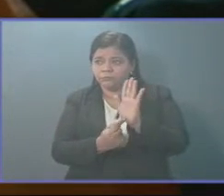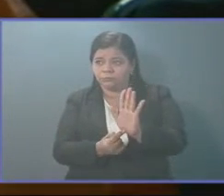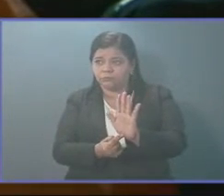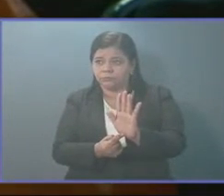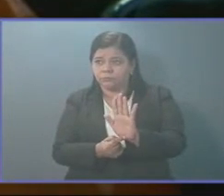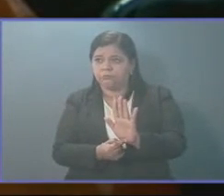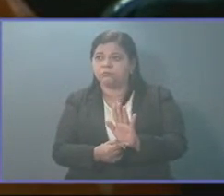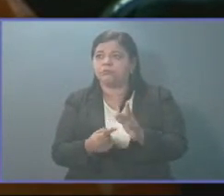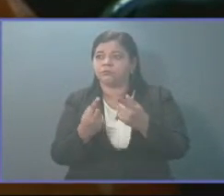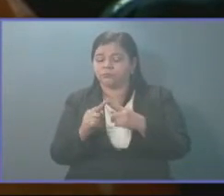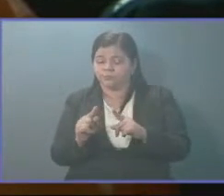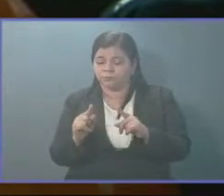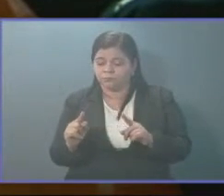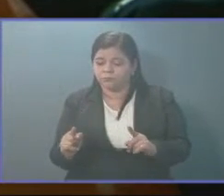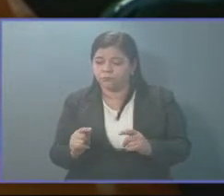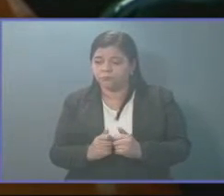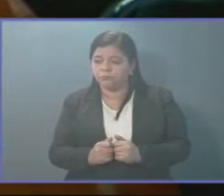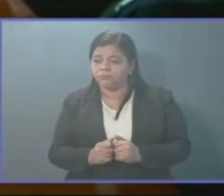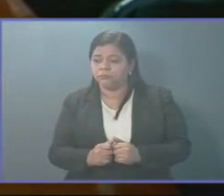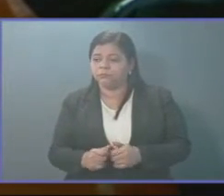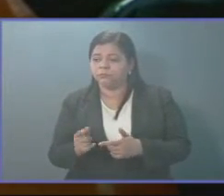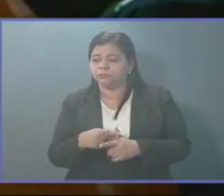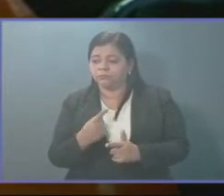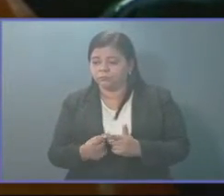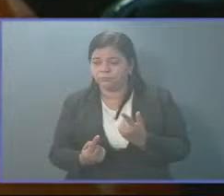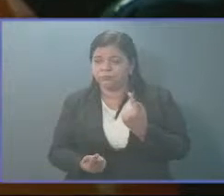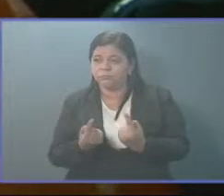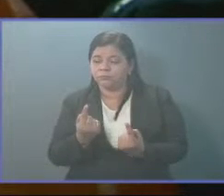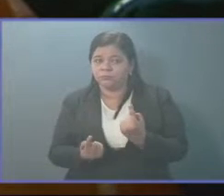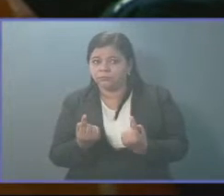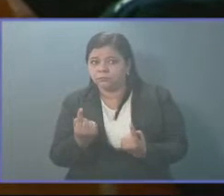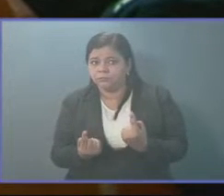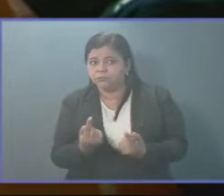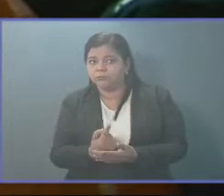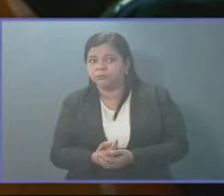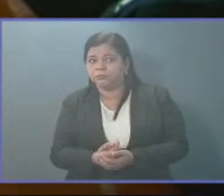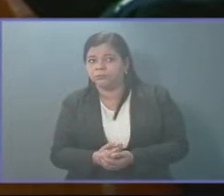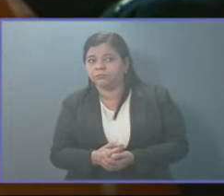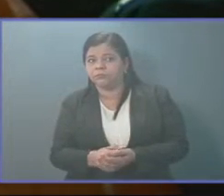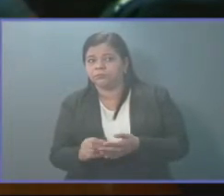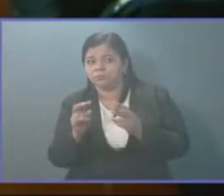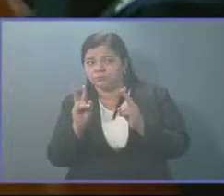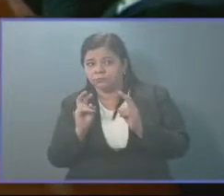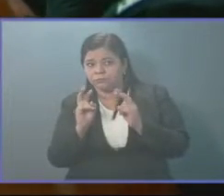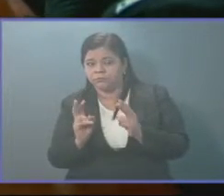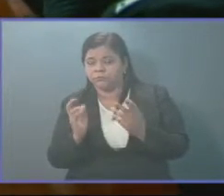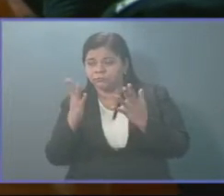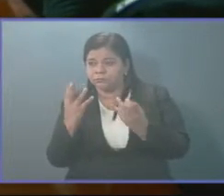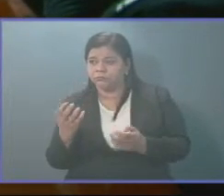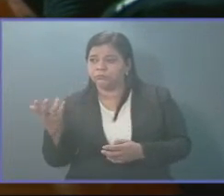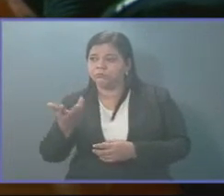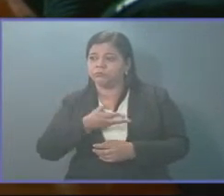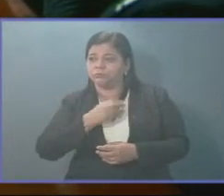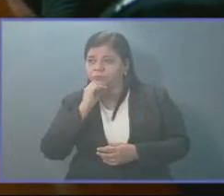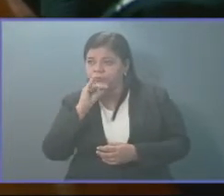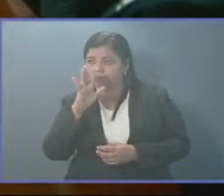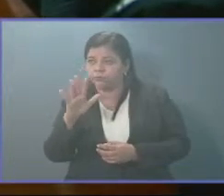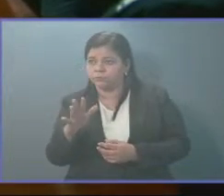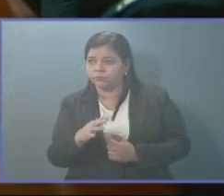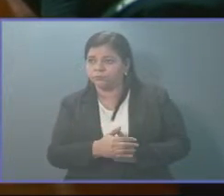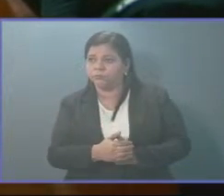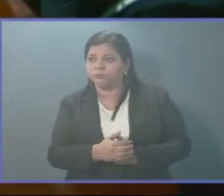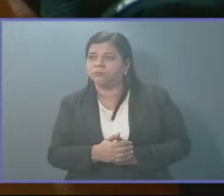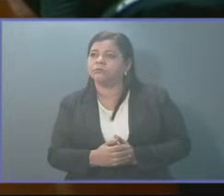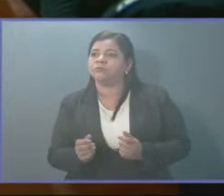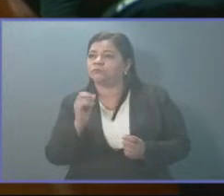ya escrito cuáles son posibles excepciones, sin decir en específico